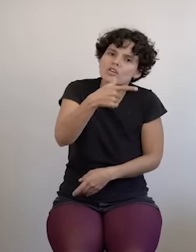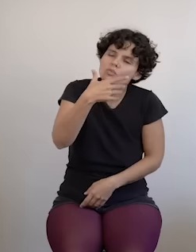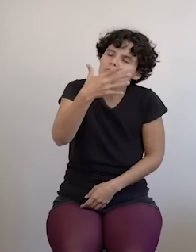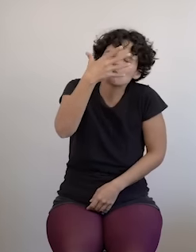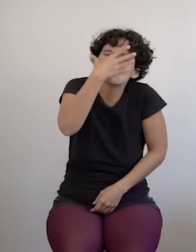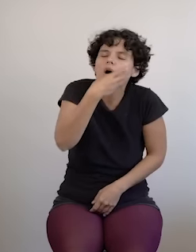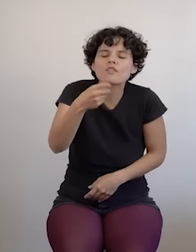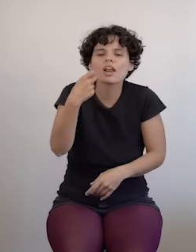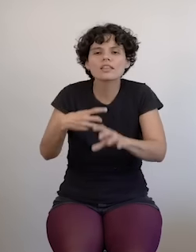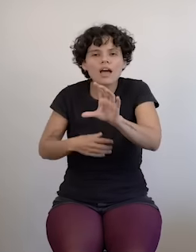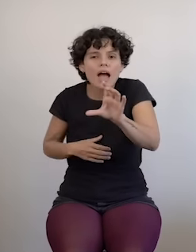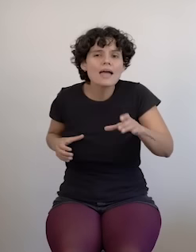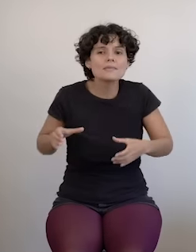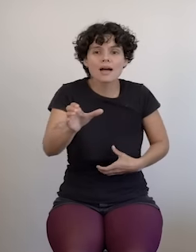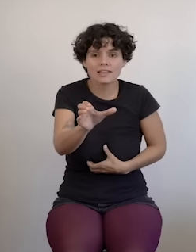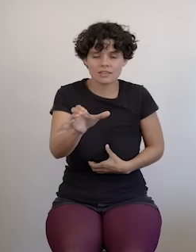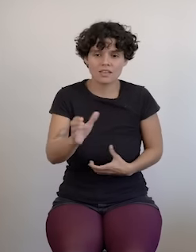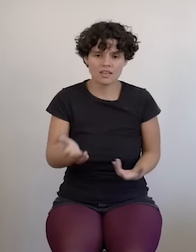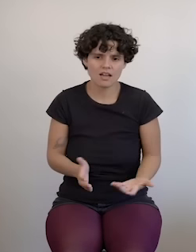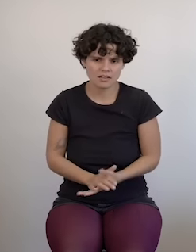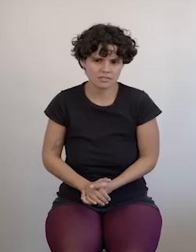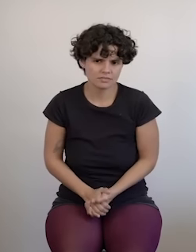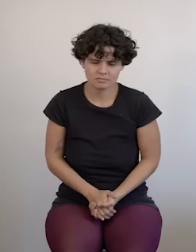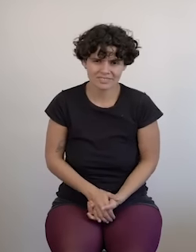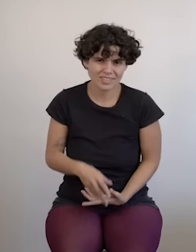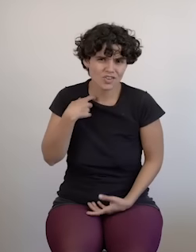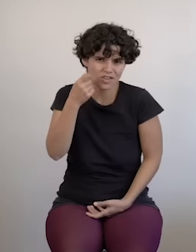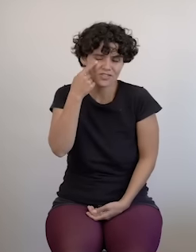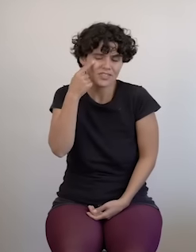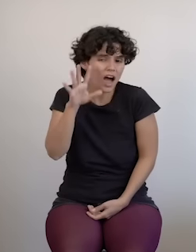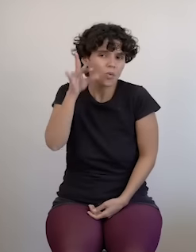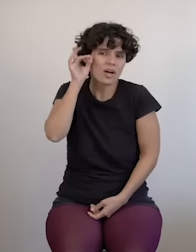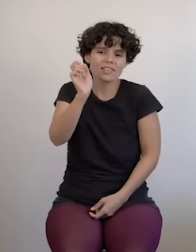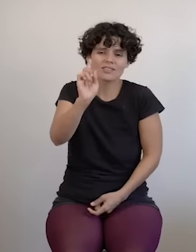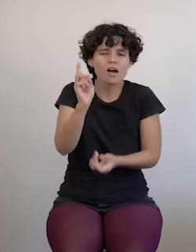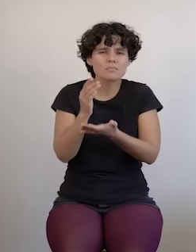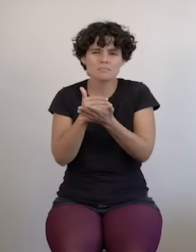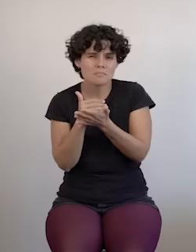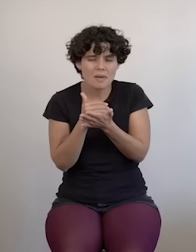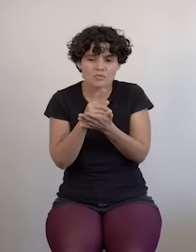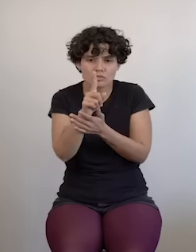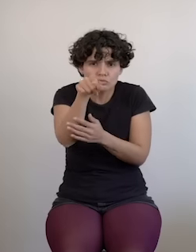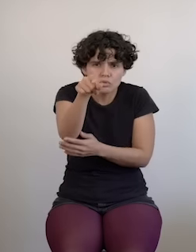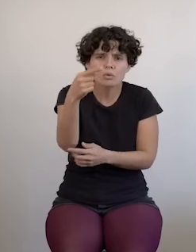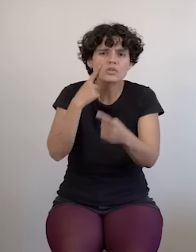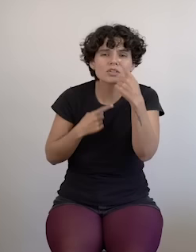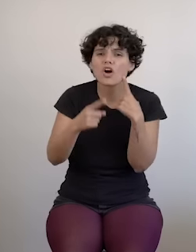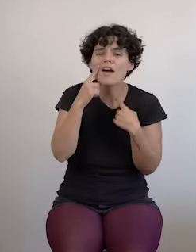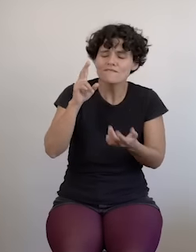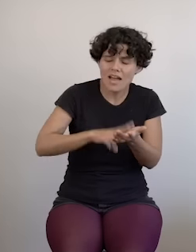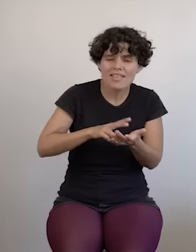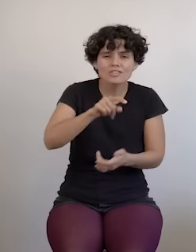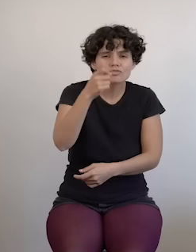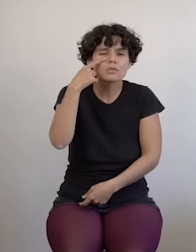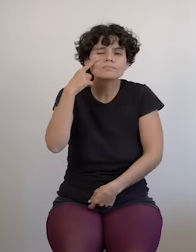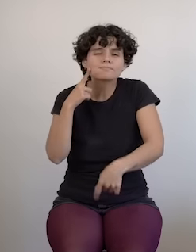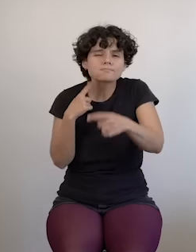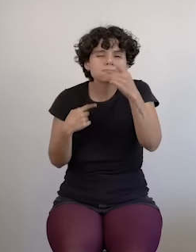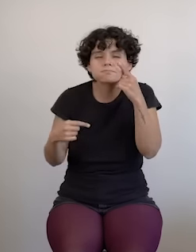guada de empatizar, weón. Pero el tuyo salió de corazón, se notó que no era pausteado. Y todos lo notamos, hermano. Y cada lágrima que te salió,